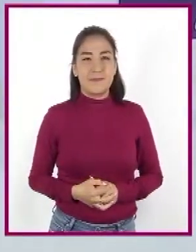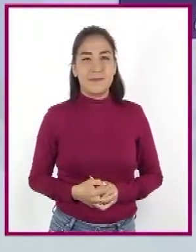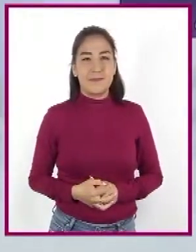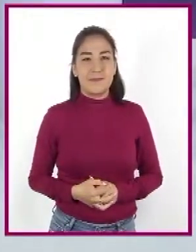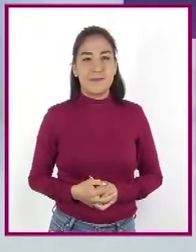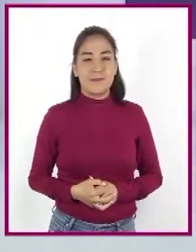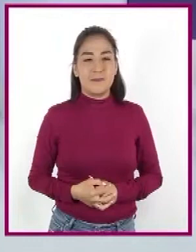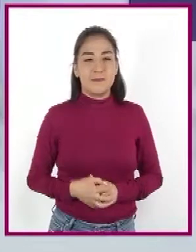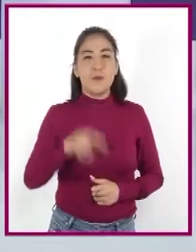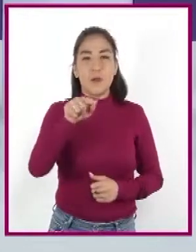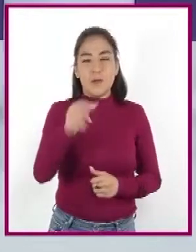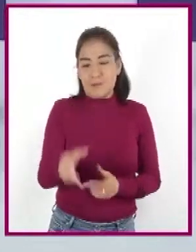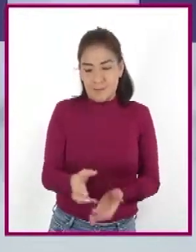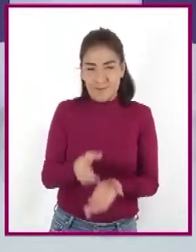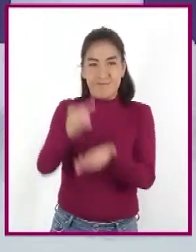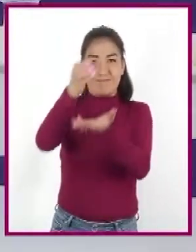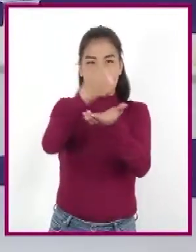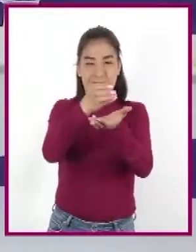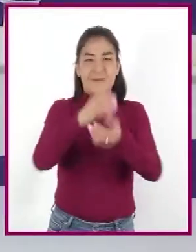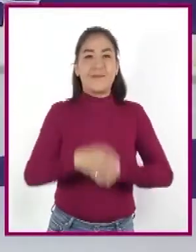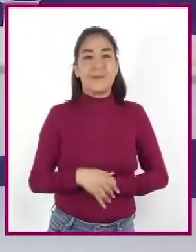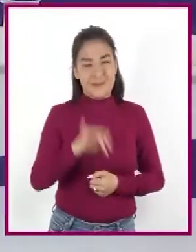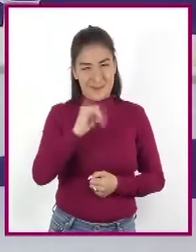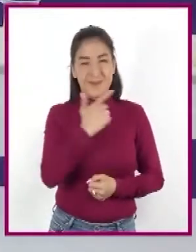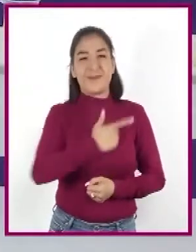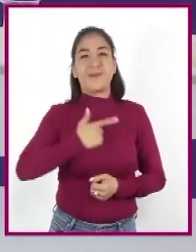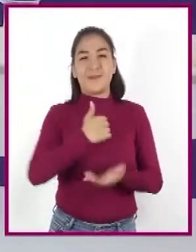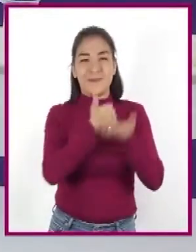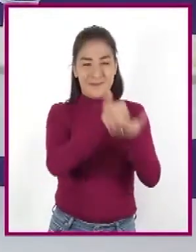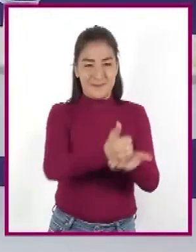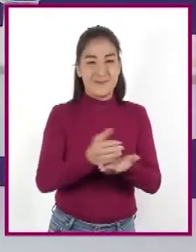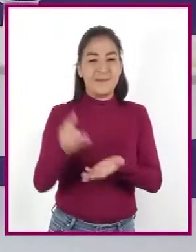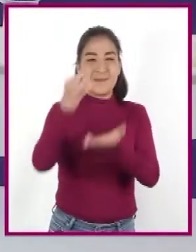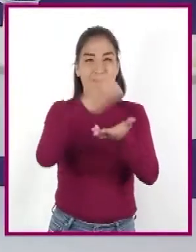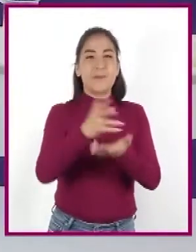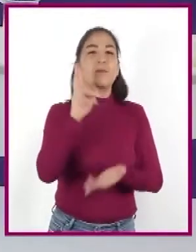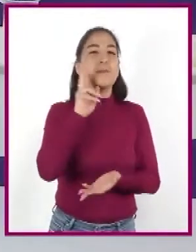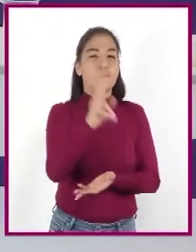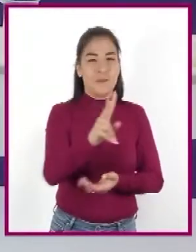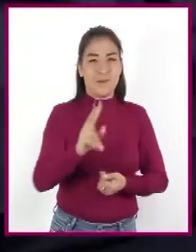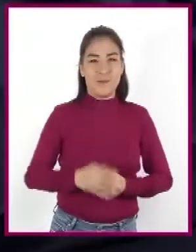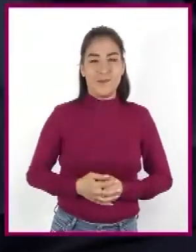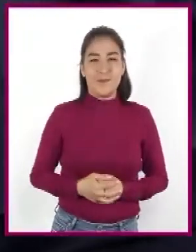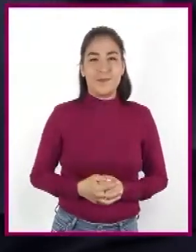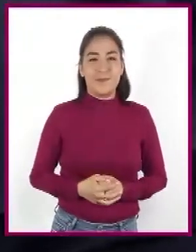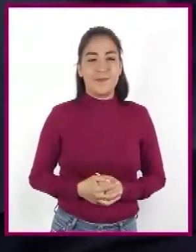Levanta los kilos. Con gusto, aquí, y lo van a poder observar.